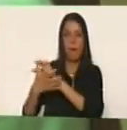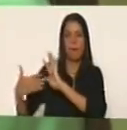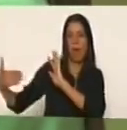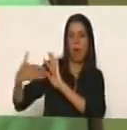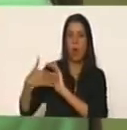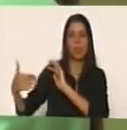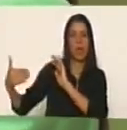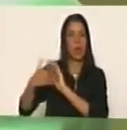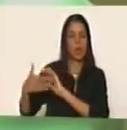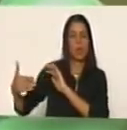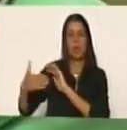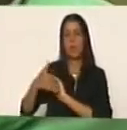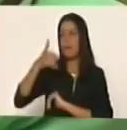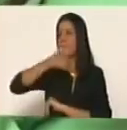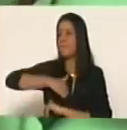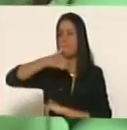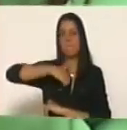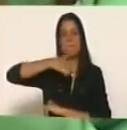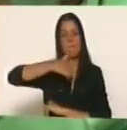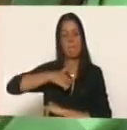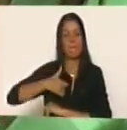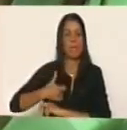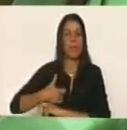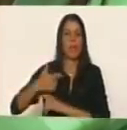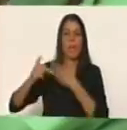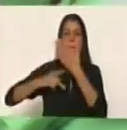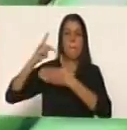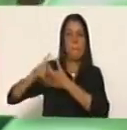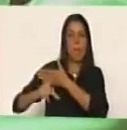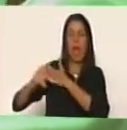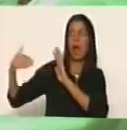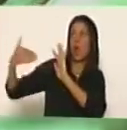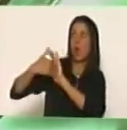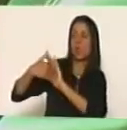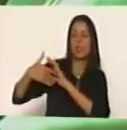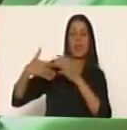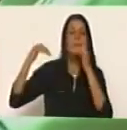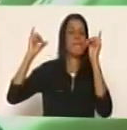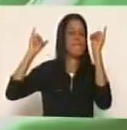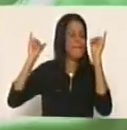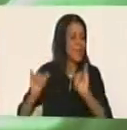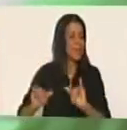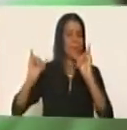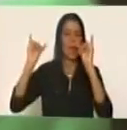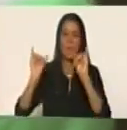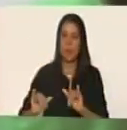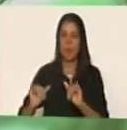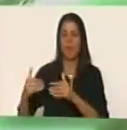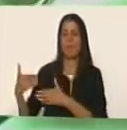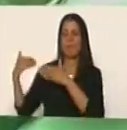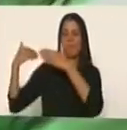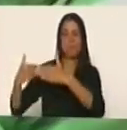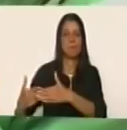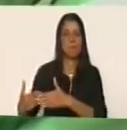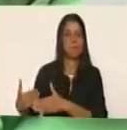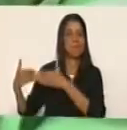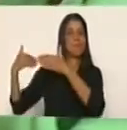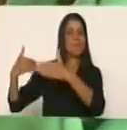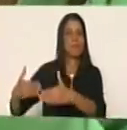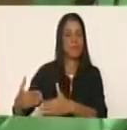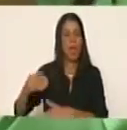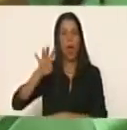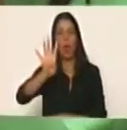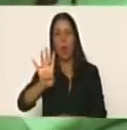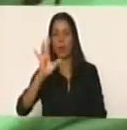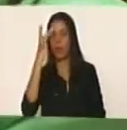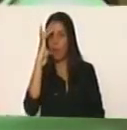asedio, una agenda de guerra permanente. Es la misma guerra del 4 de